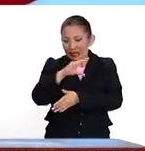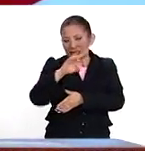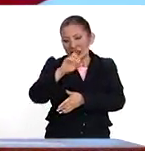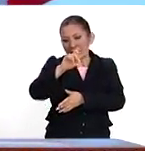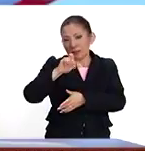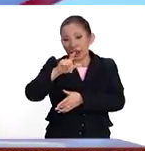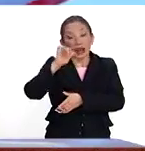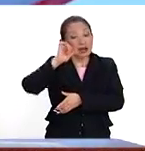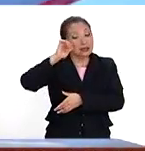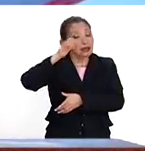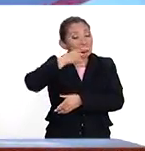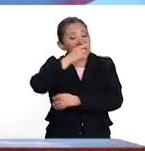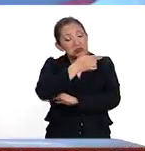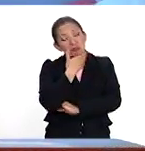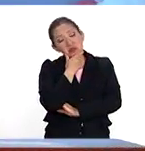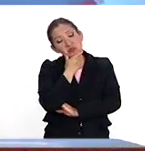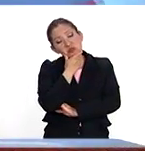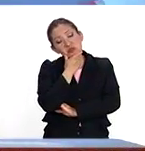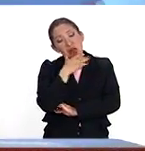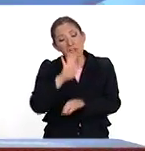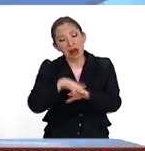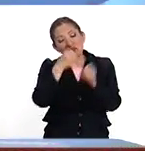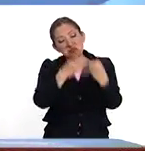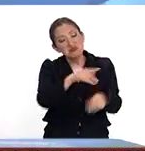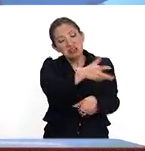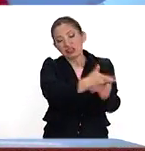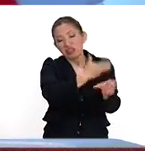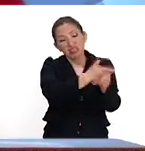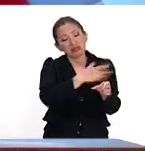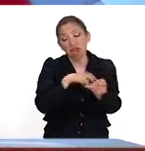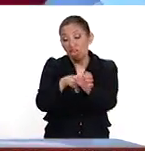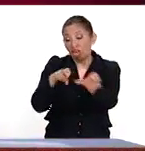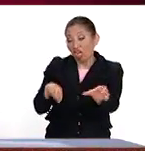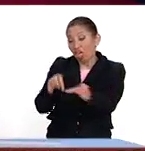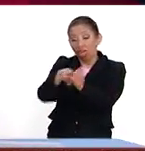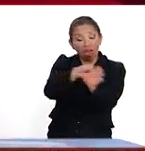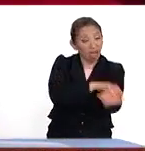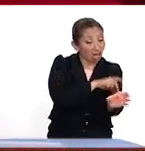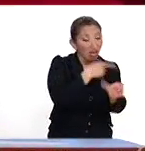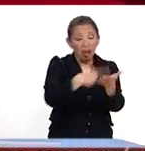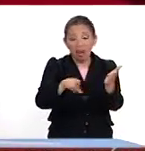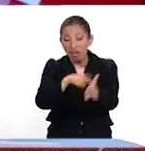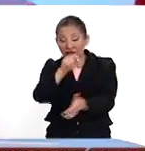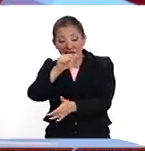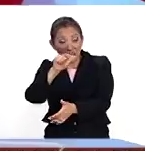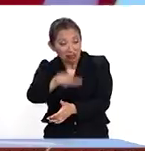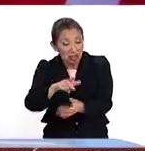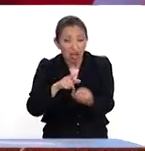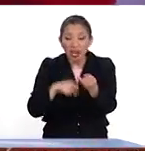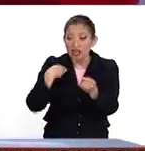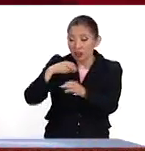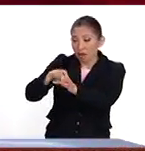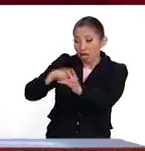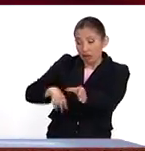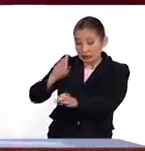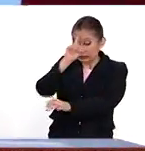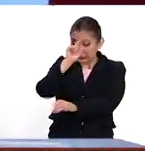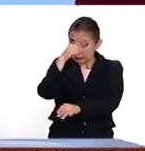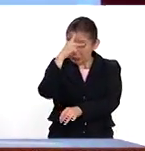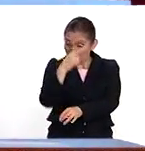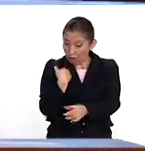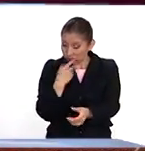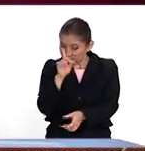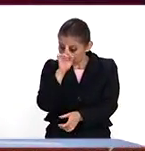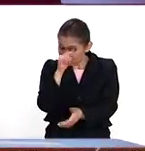día de ayer, en la cual comenta que quien más perdería es Estados Unidos si se elimina el Tratado de Libre Comercio, y también recomienda a